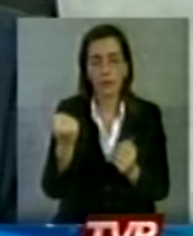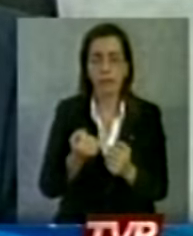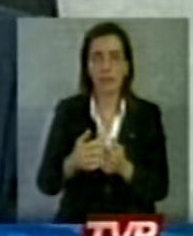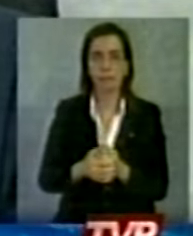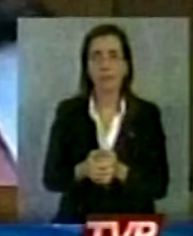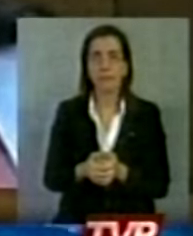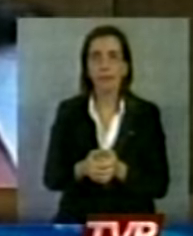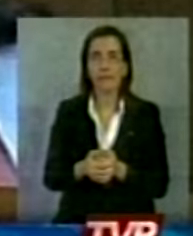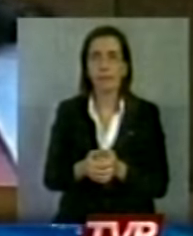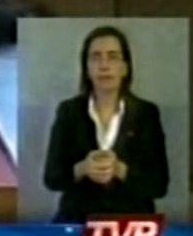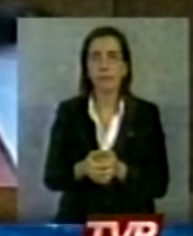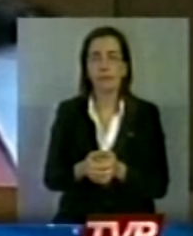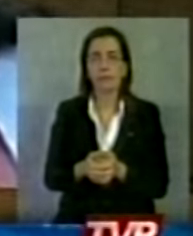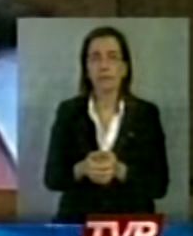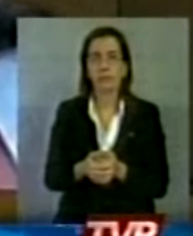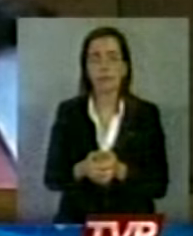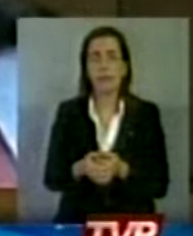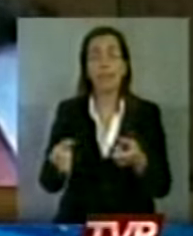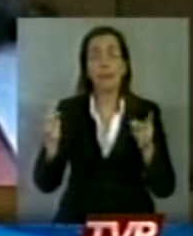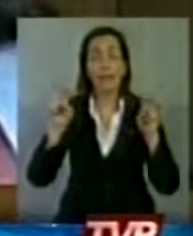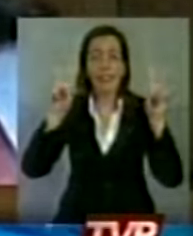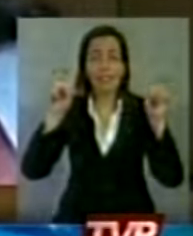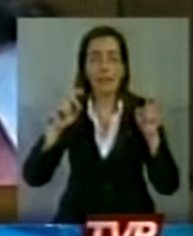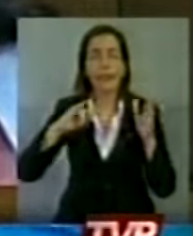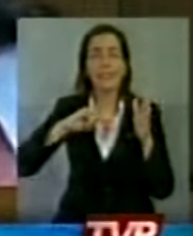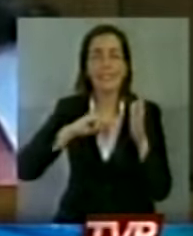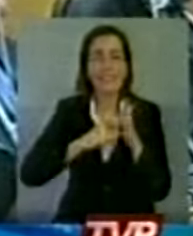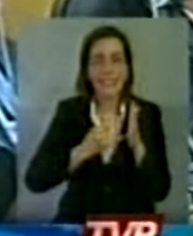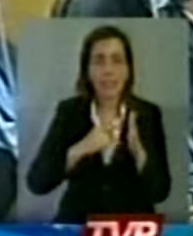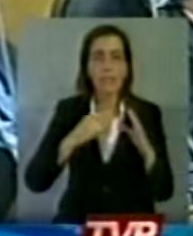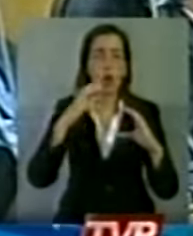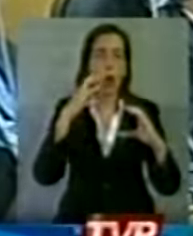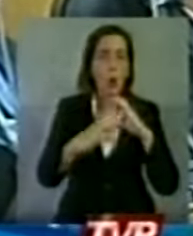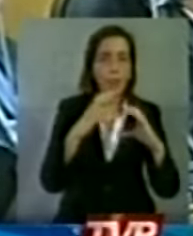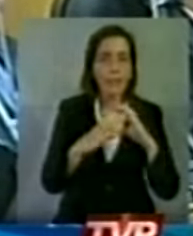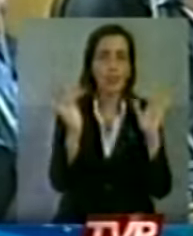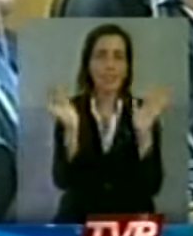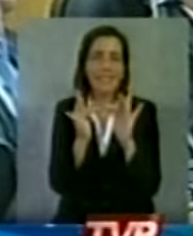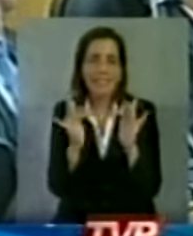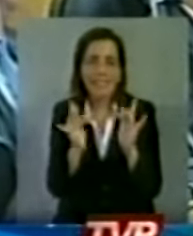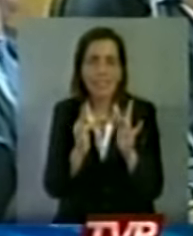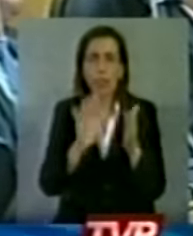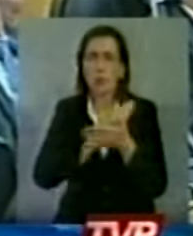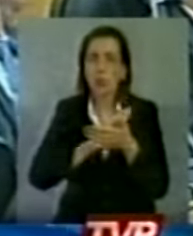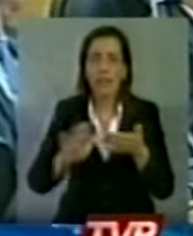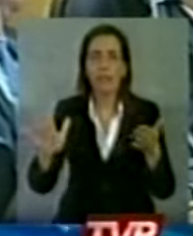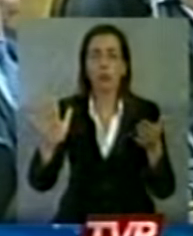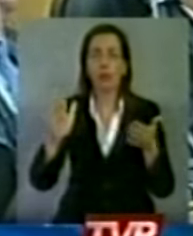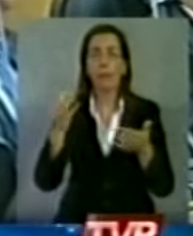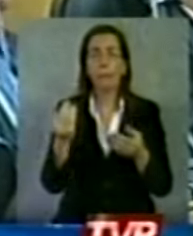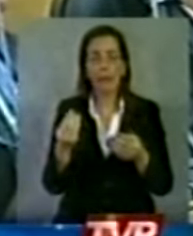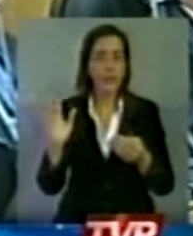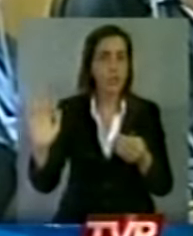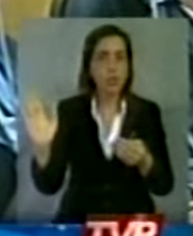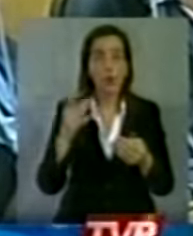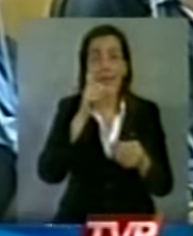propias comunidades. En materia de tecnología y conectividad, estamos implementando acciones para tener